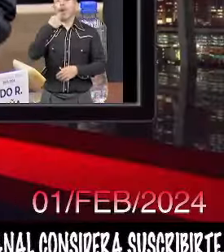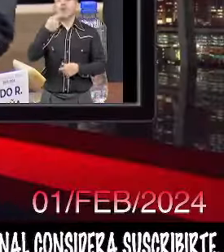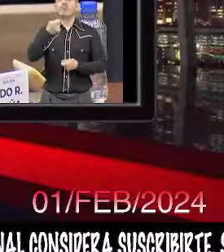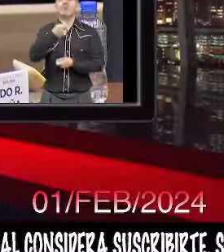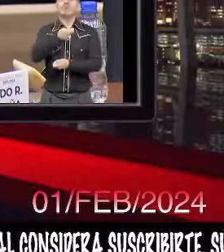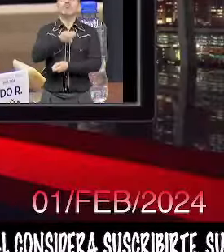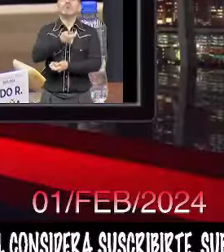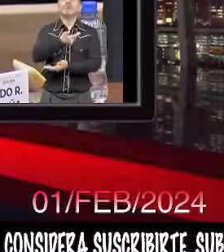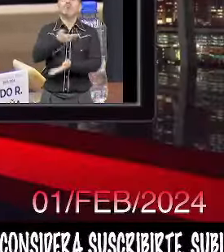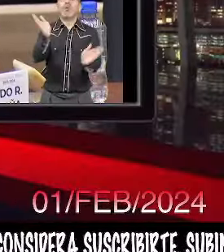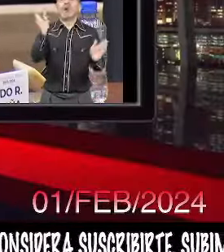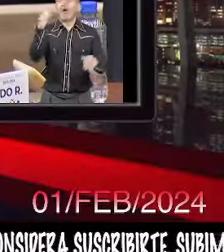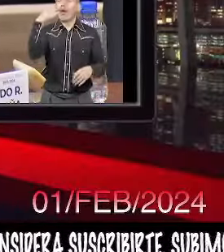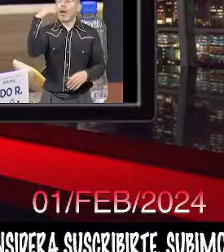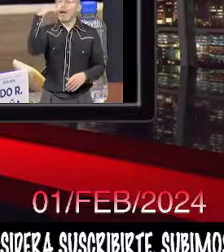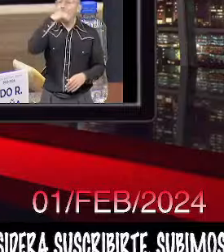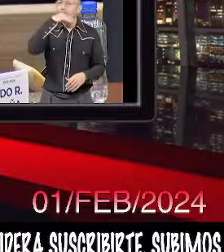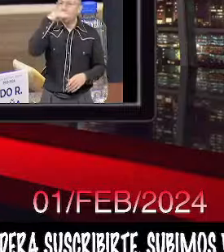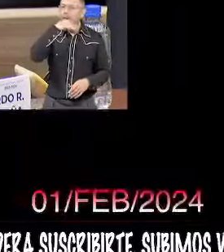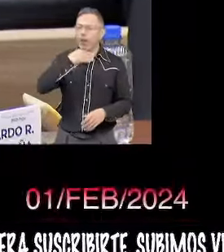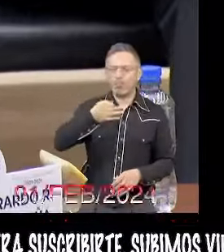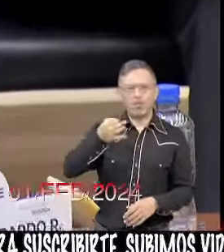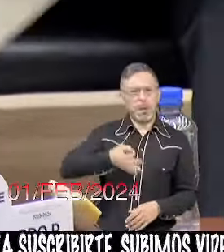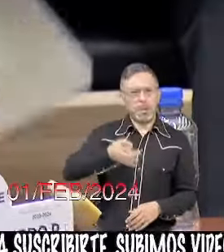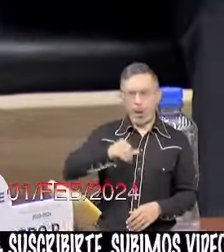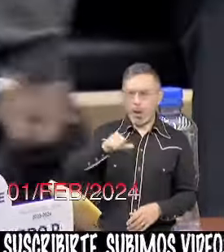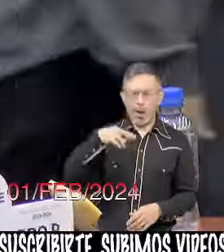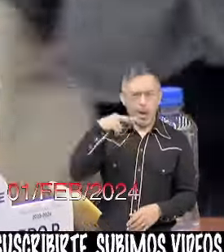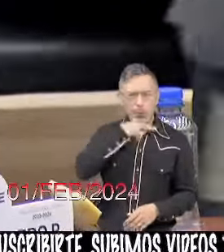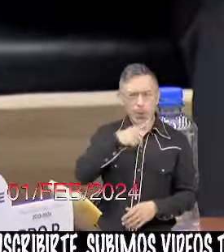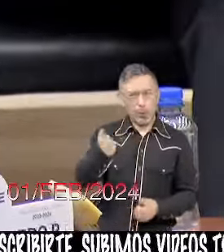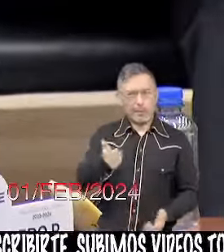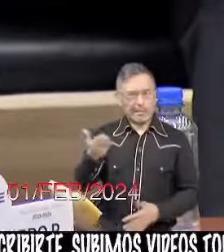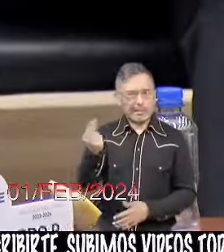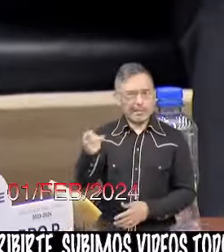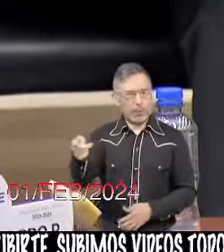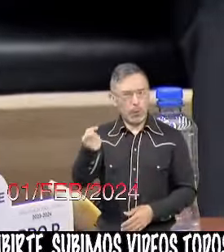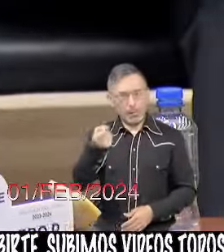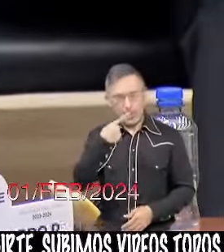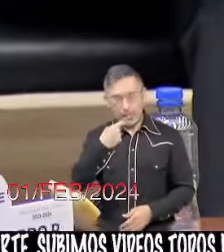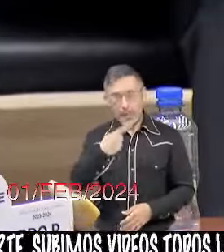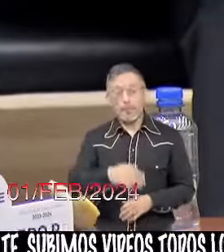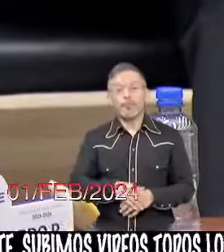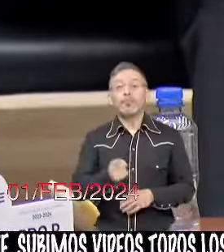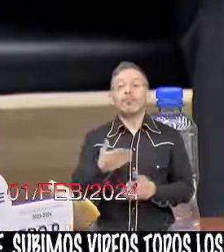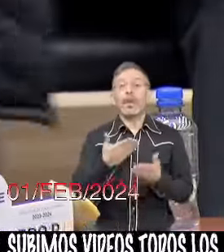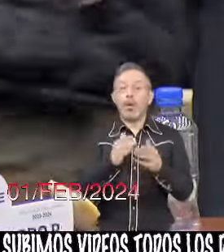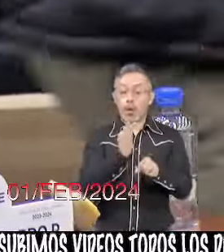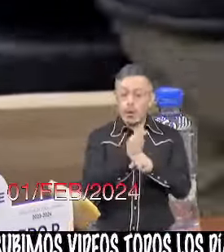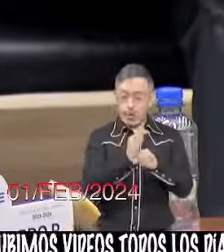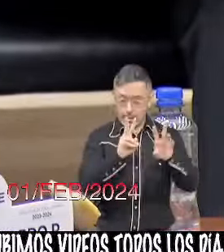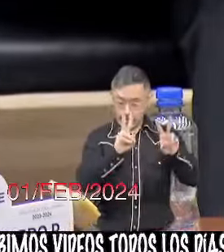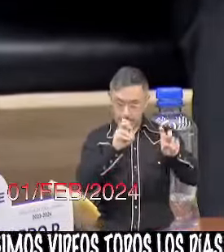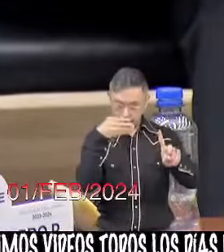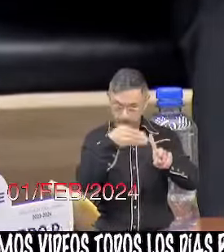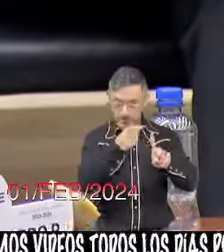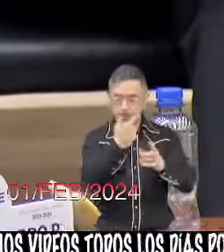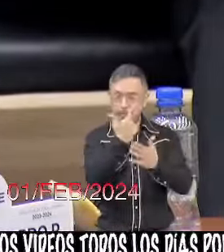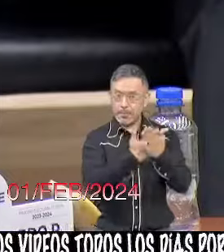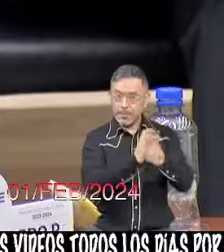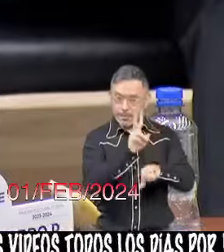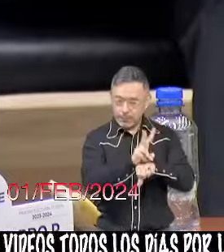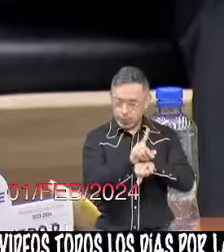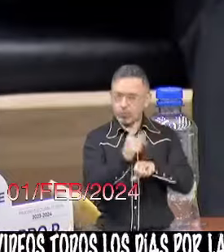quiero terminar refrendando el compromiso de que ayudaremos a que la fiscalización se verifique, a